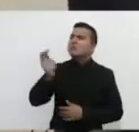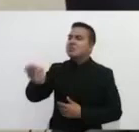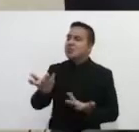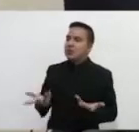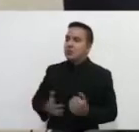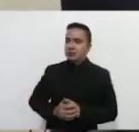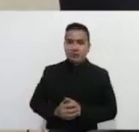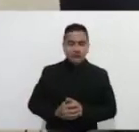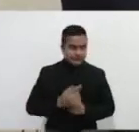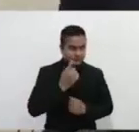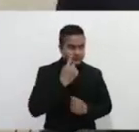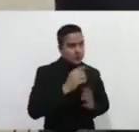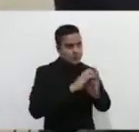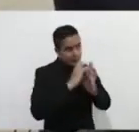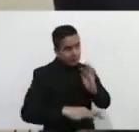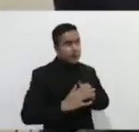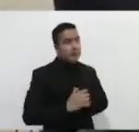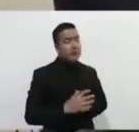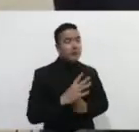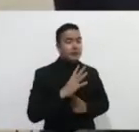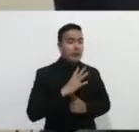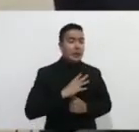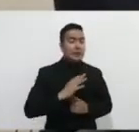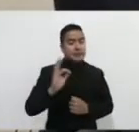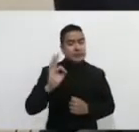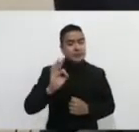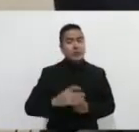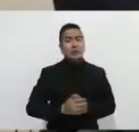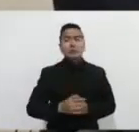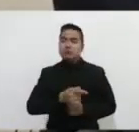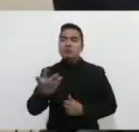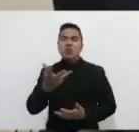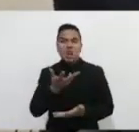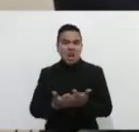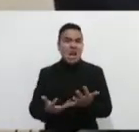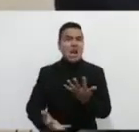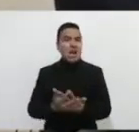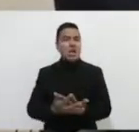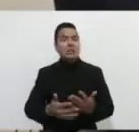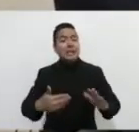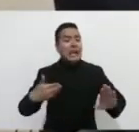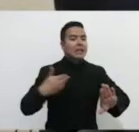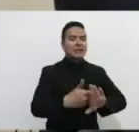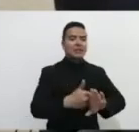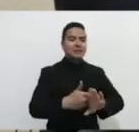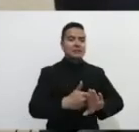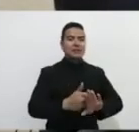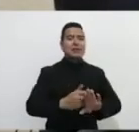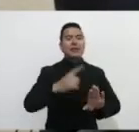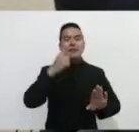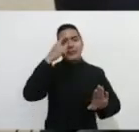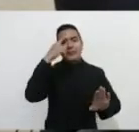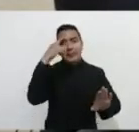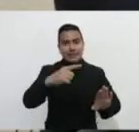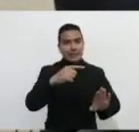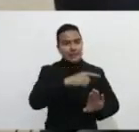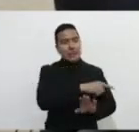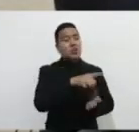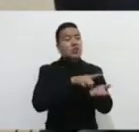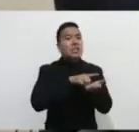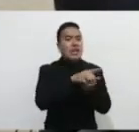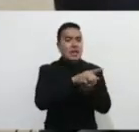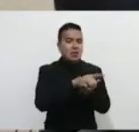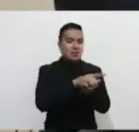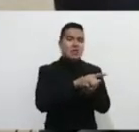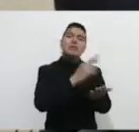pues la violencia política es cualquier acto o omisión que se esté realizando, generando, para poder afectar